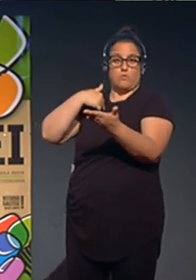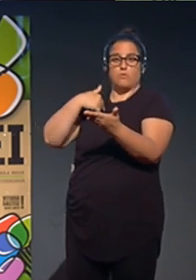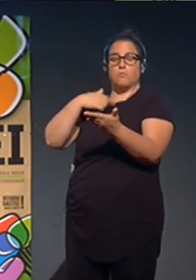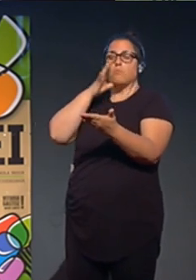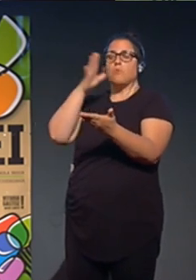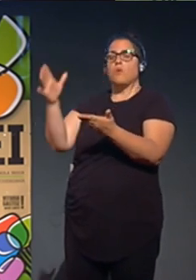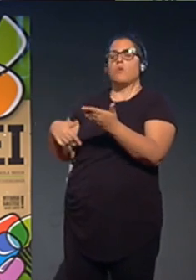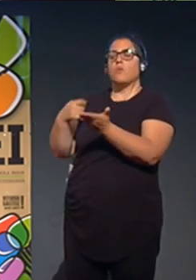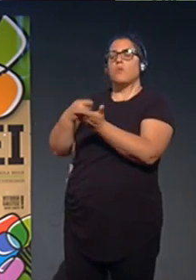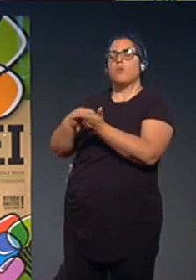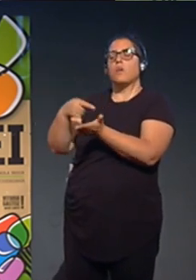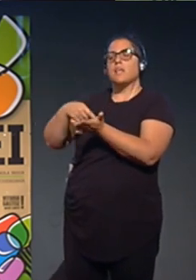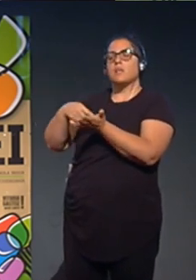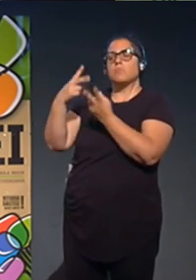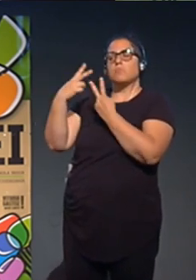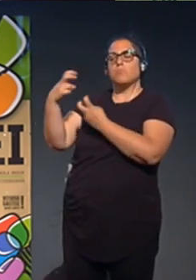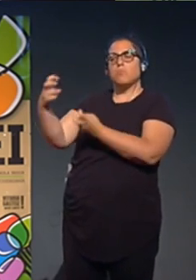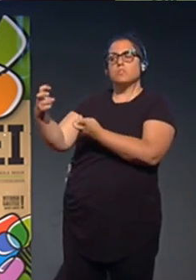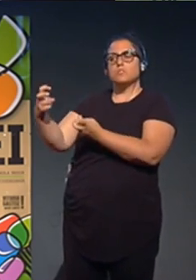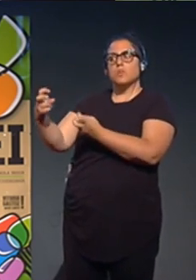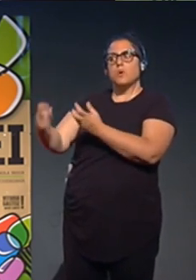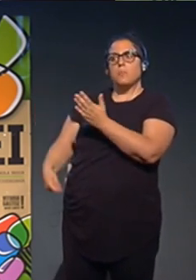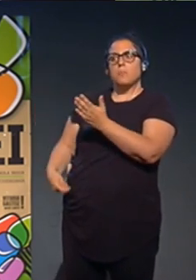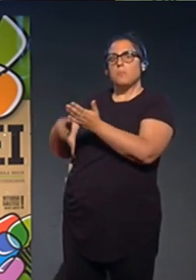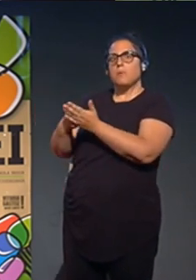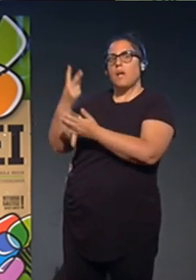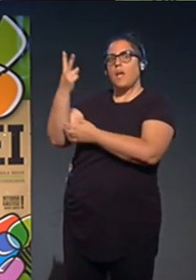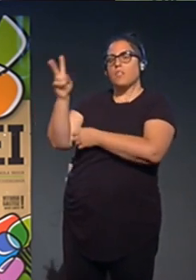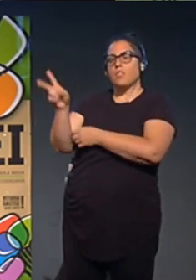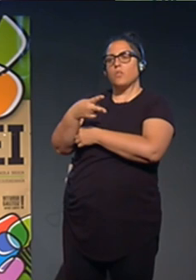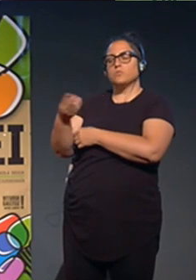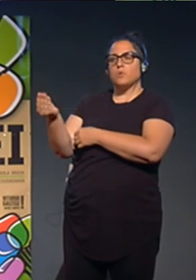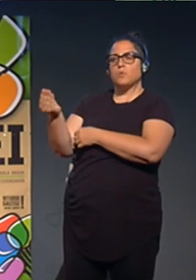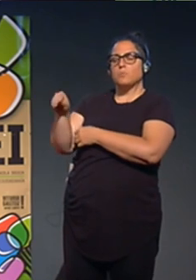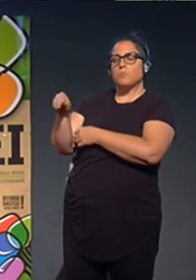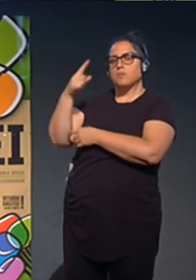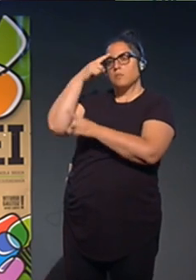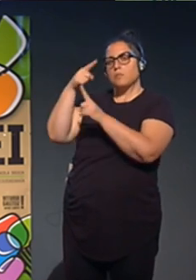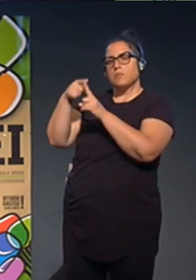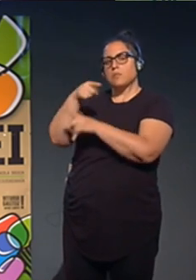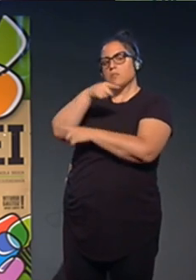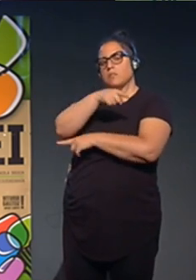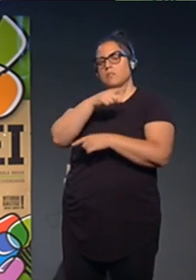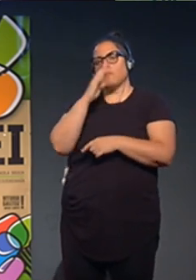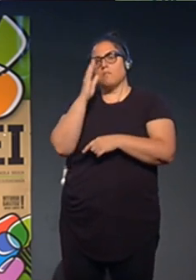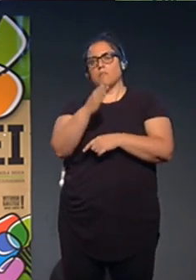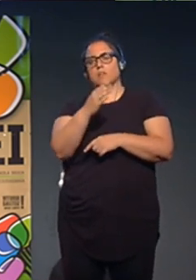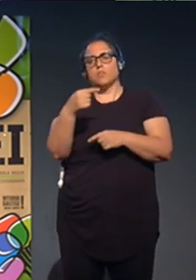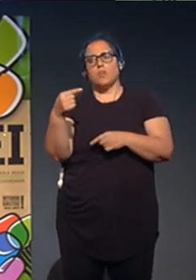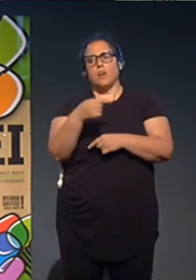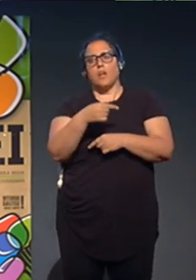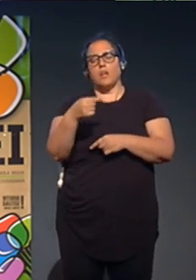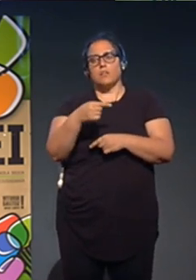impuestos estamos pagando 2 más para paliar los efectos negativos que la producción